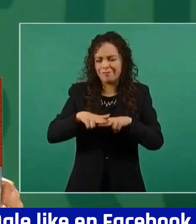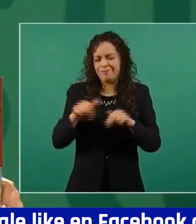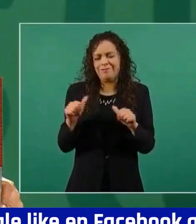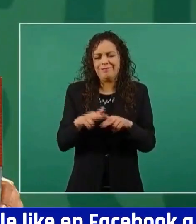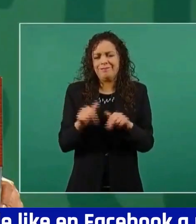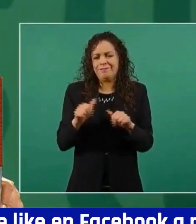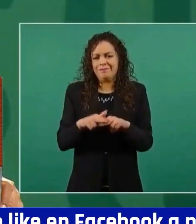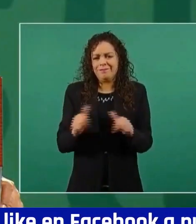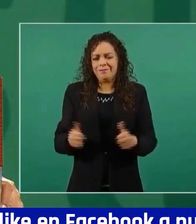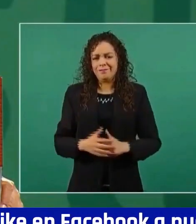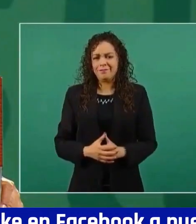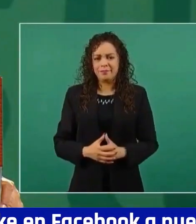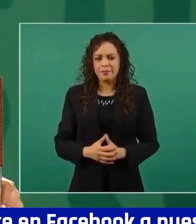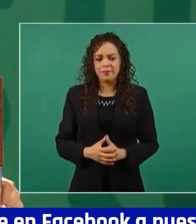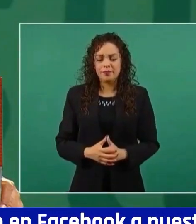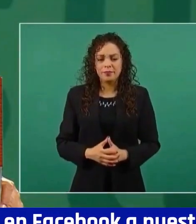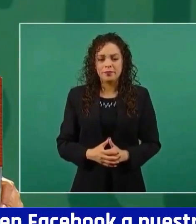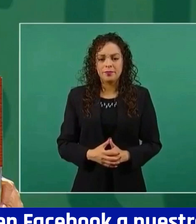Usaban nada más